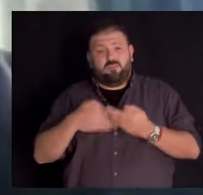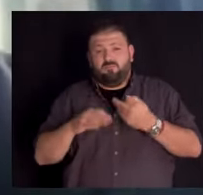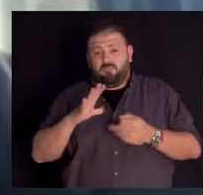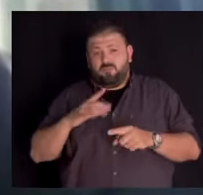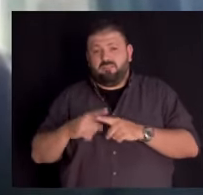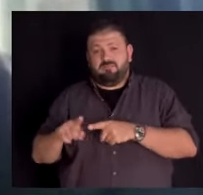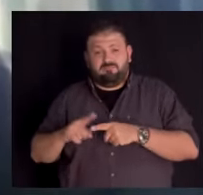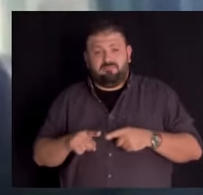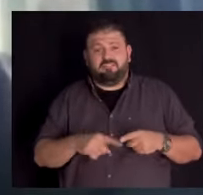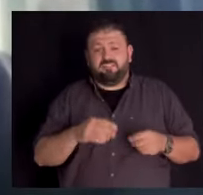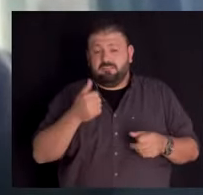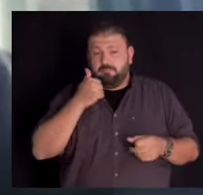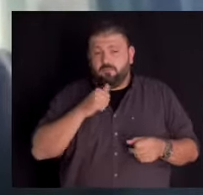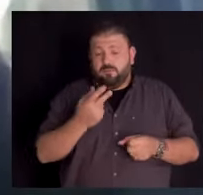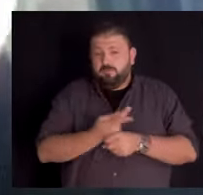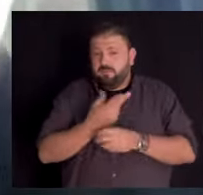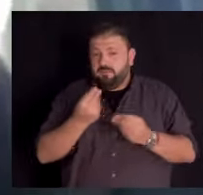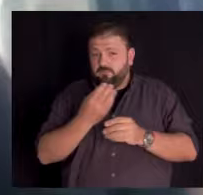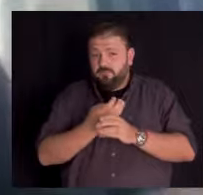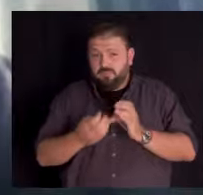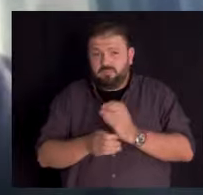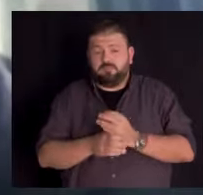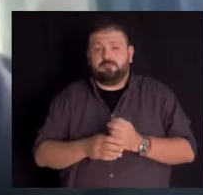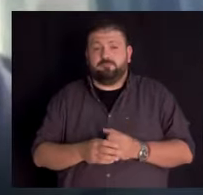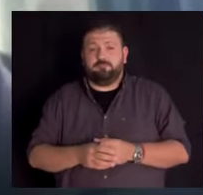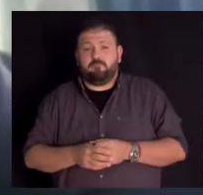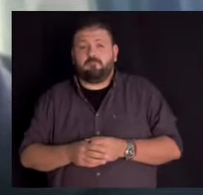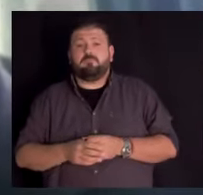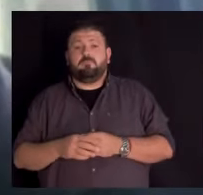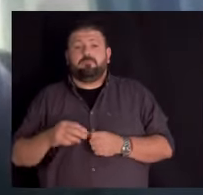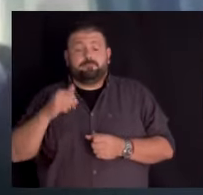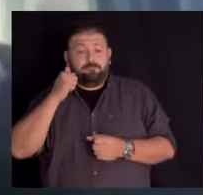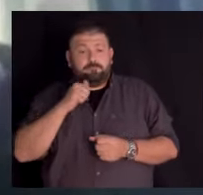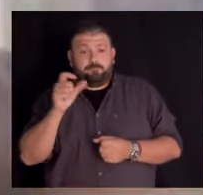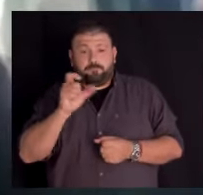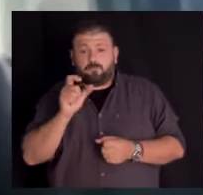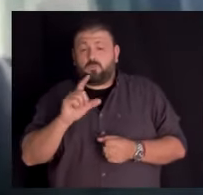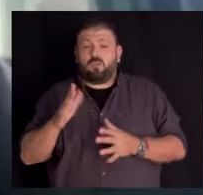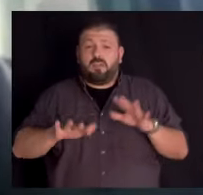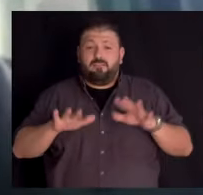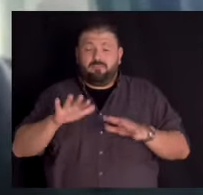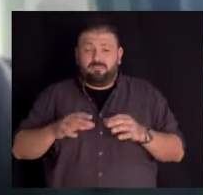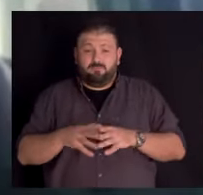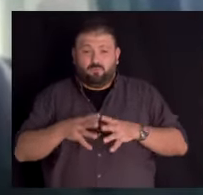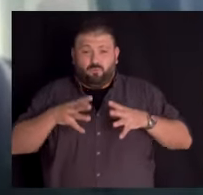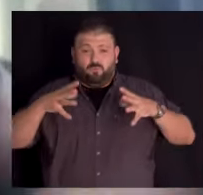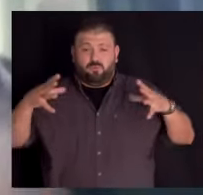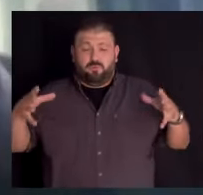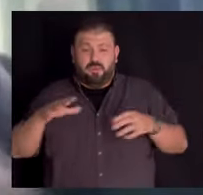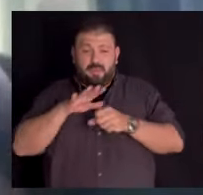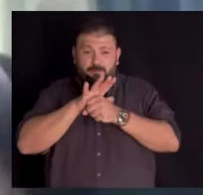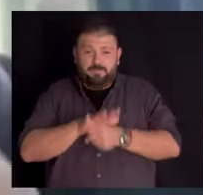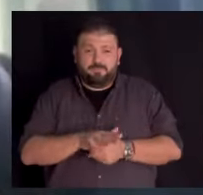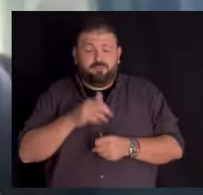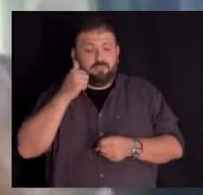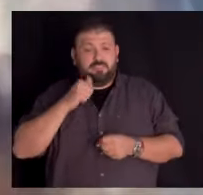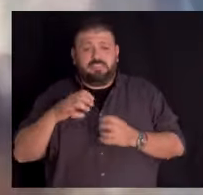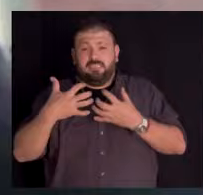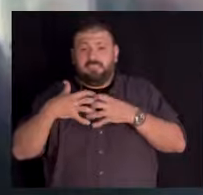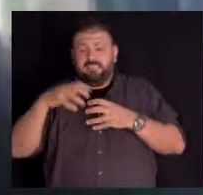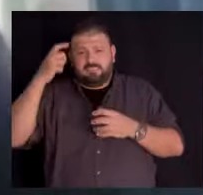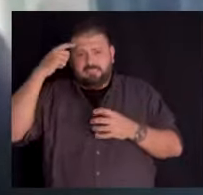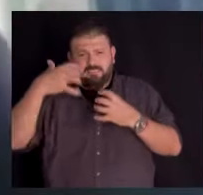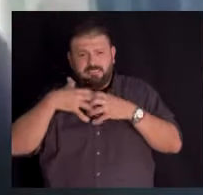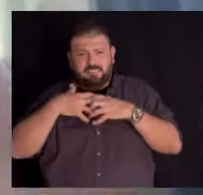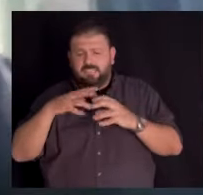por una crisis hipertensiva. Una encefalopatía hipertensiva, cuando sube tantísimo la presión arterial, el cerebro no aguanta y